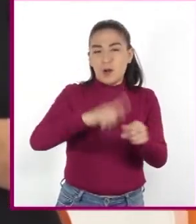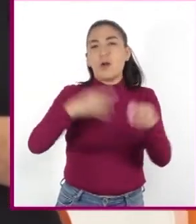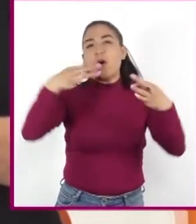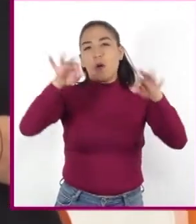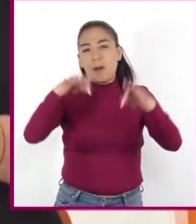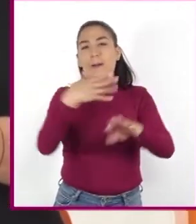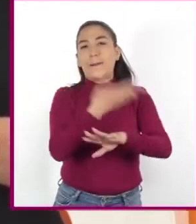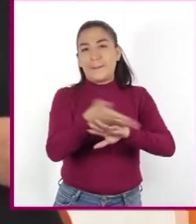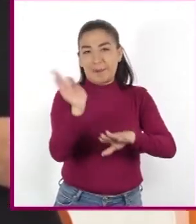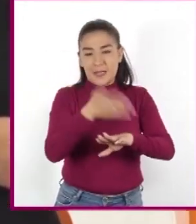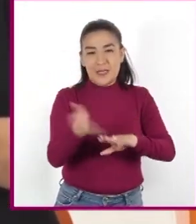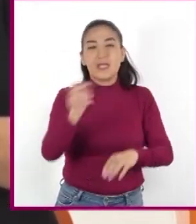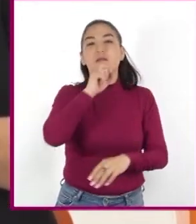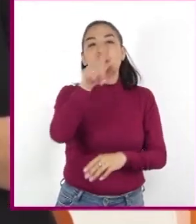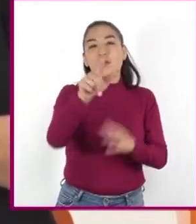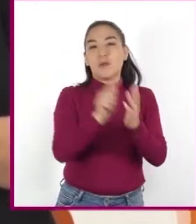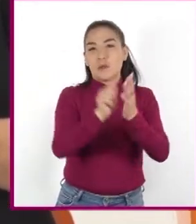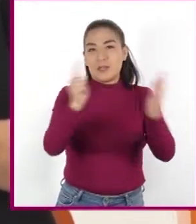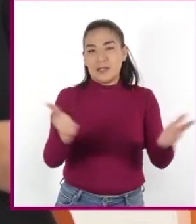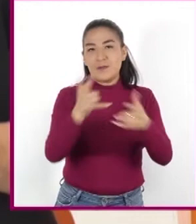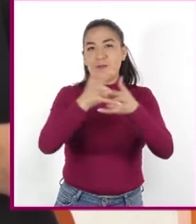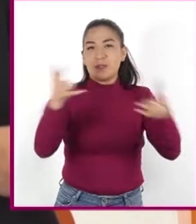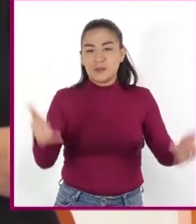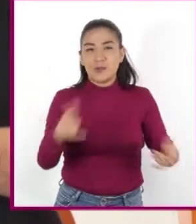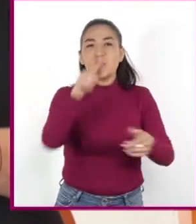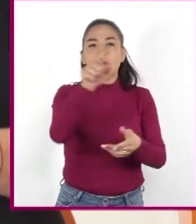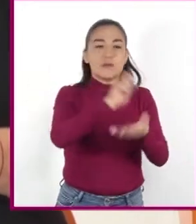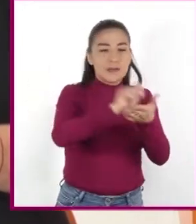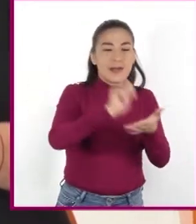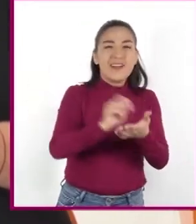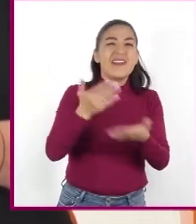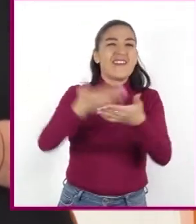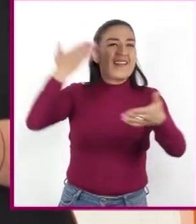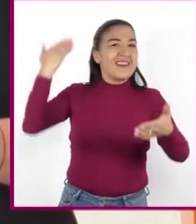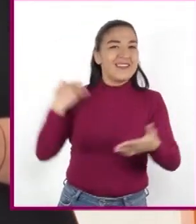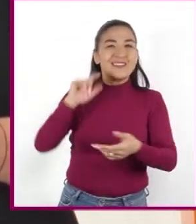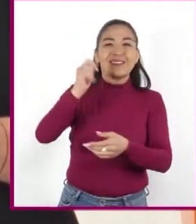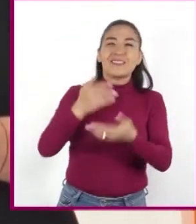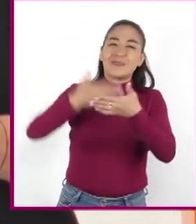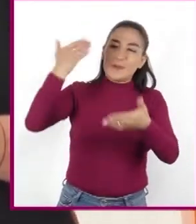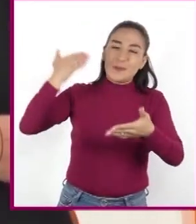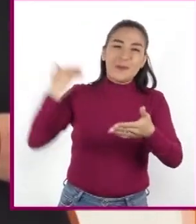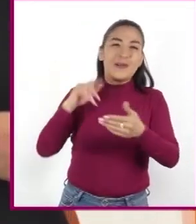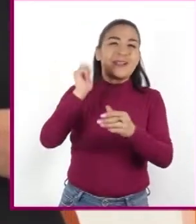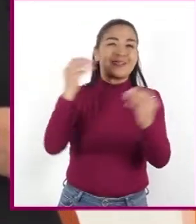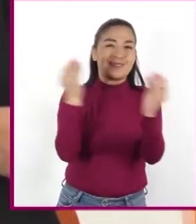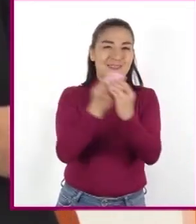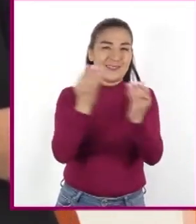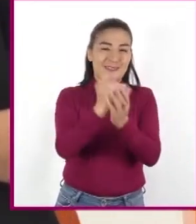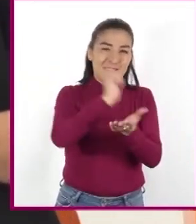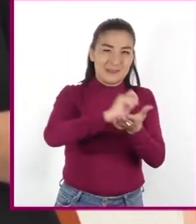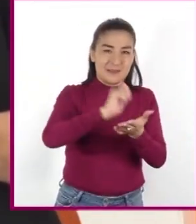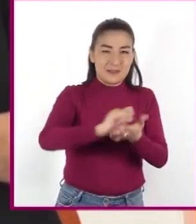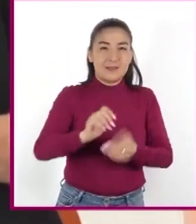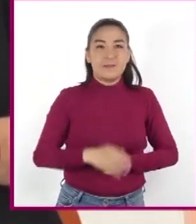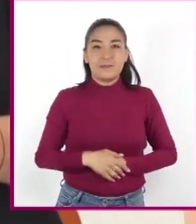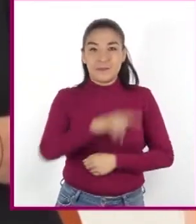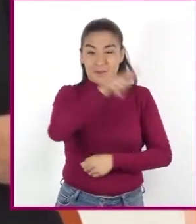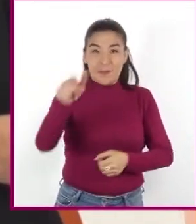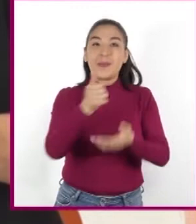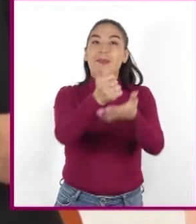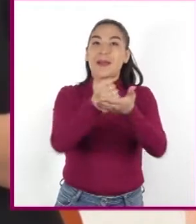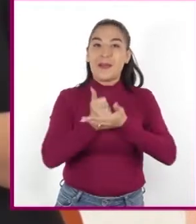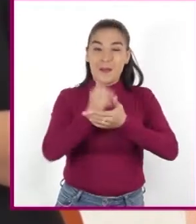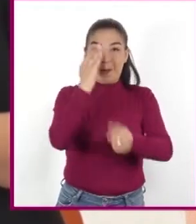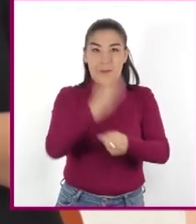blancas, además de su libro de texto y de las notas que han tomado en las sesiones anteriores. Contamos con su ayuda para